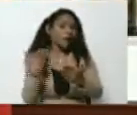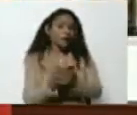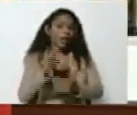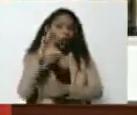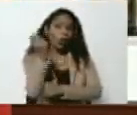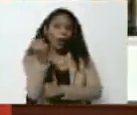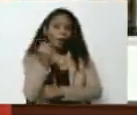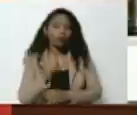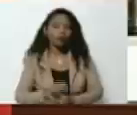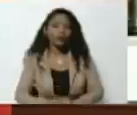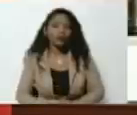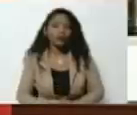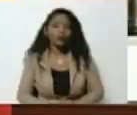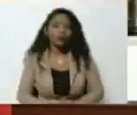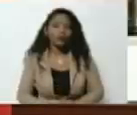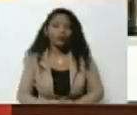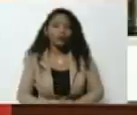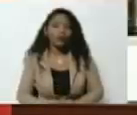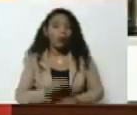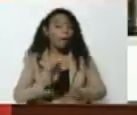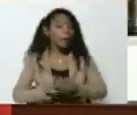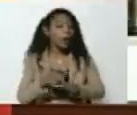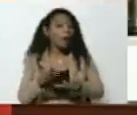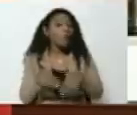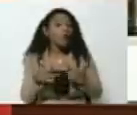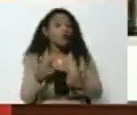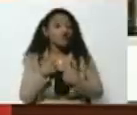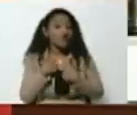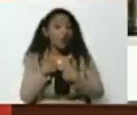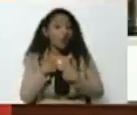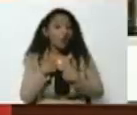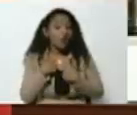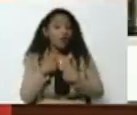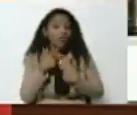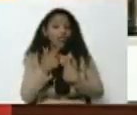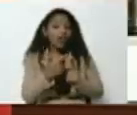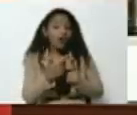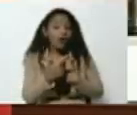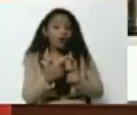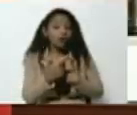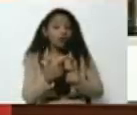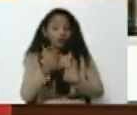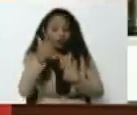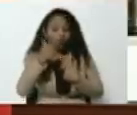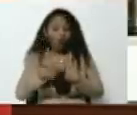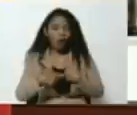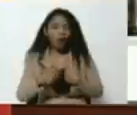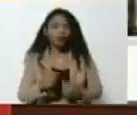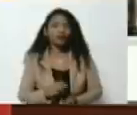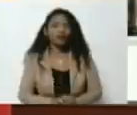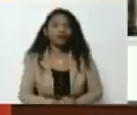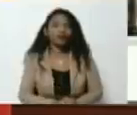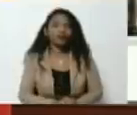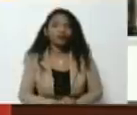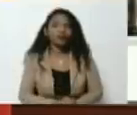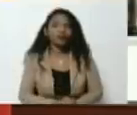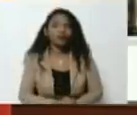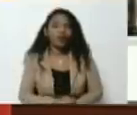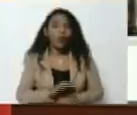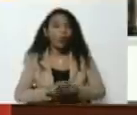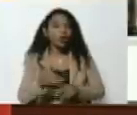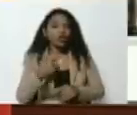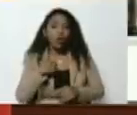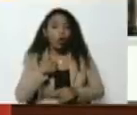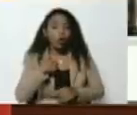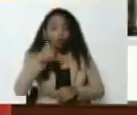logramos. Porque cuando digo yo, digo somos. Porque yo no soy